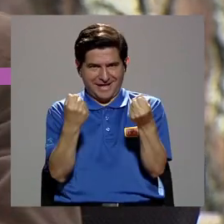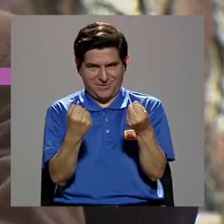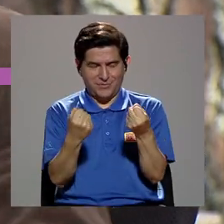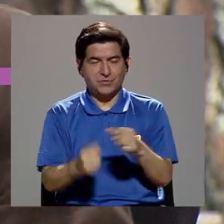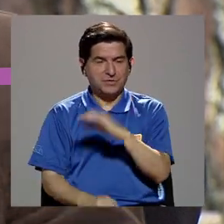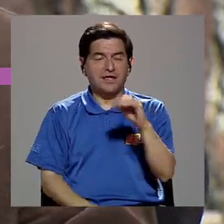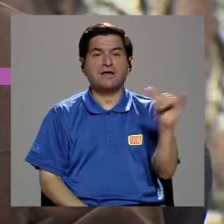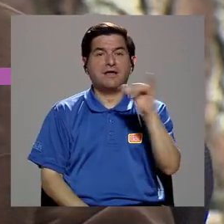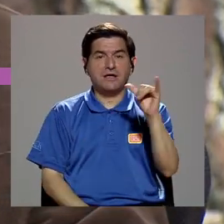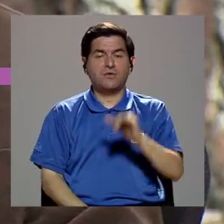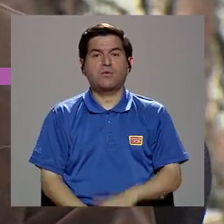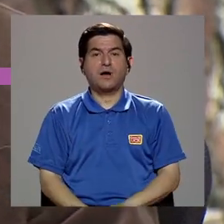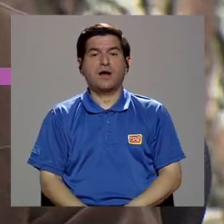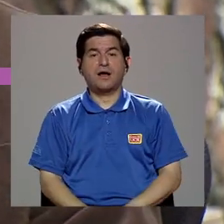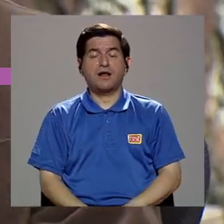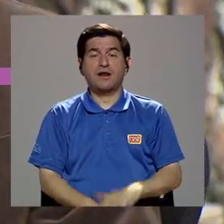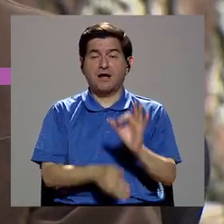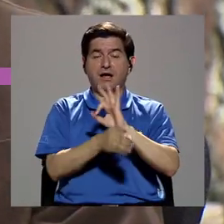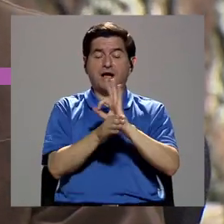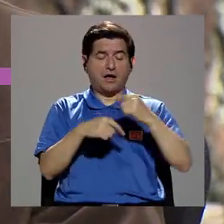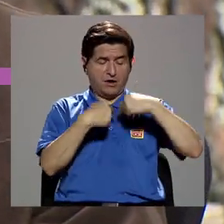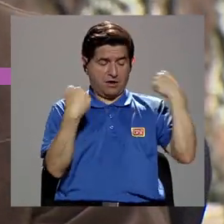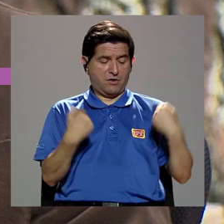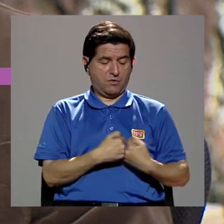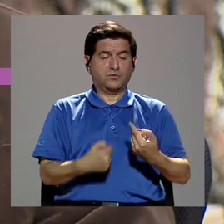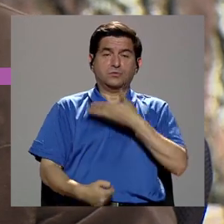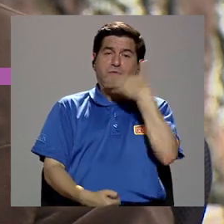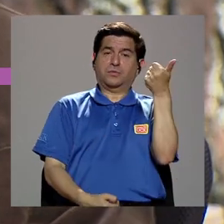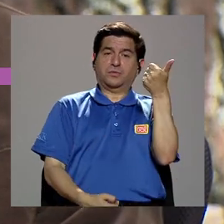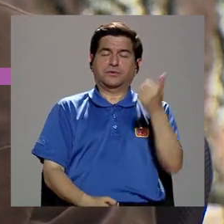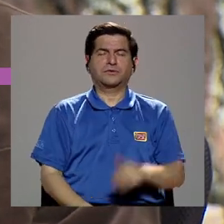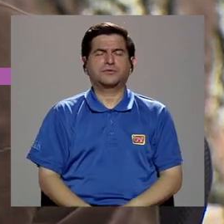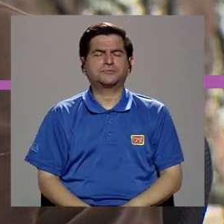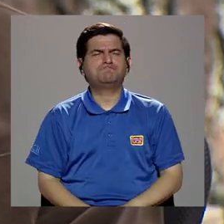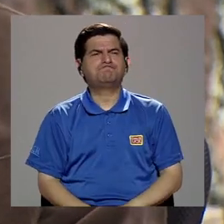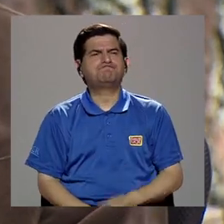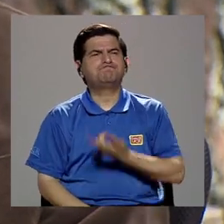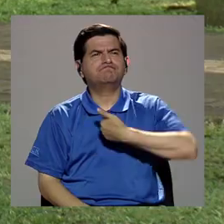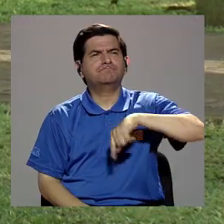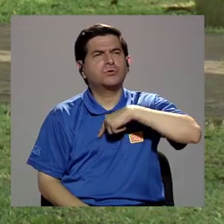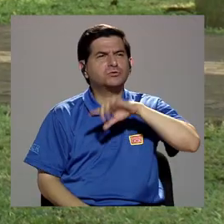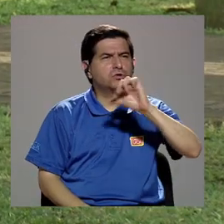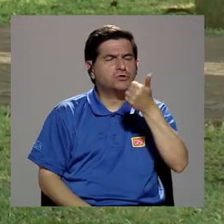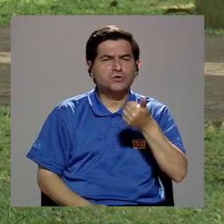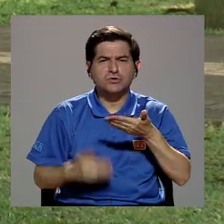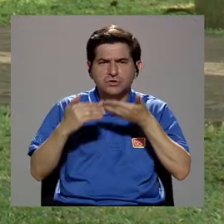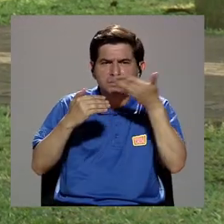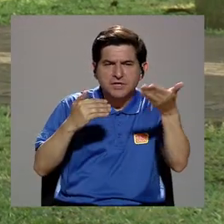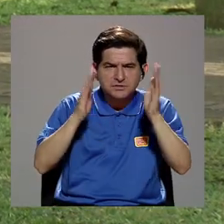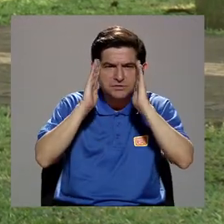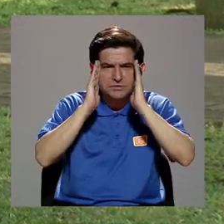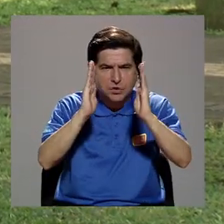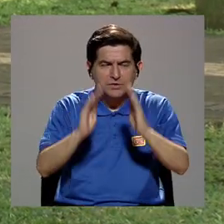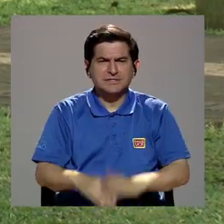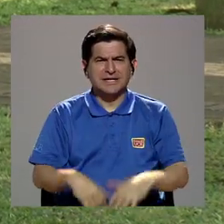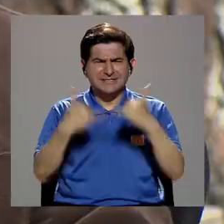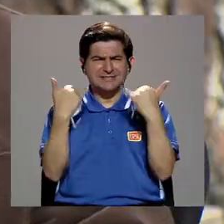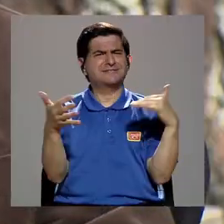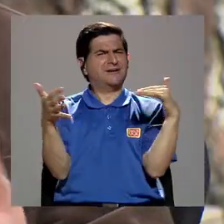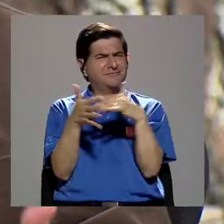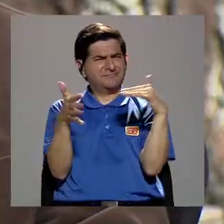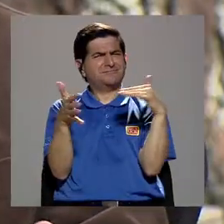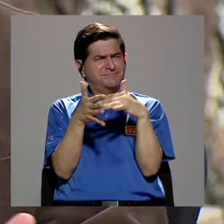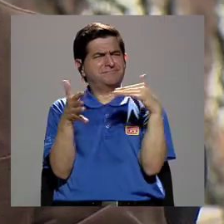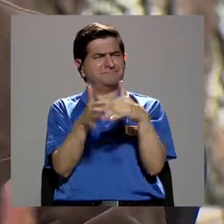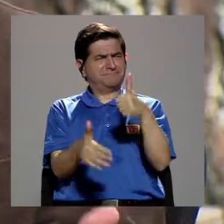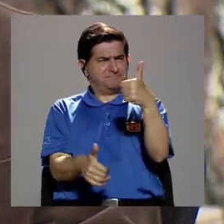va a mejorar nuestra función cardíaca. Hemos estado apuntándole a 10 cosas que están bien estudiadas y